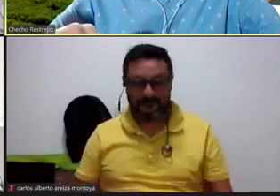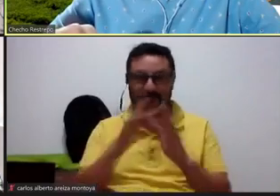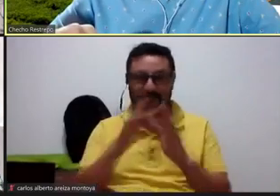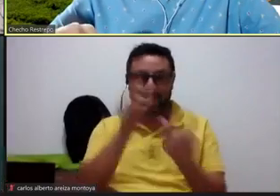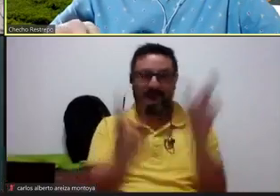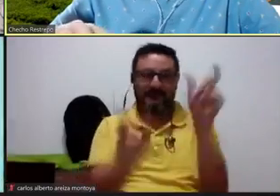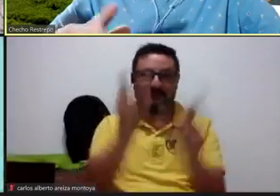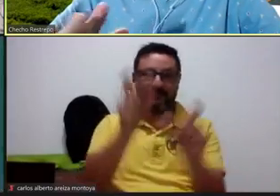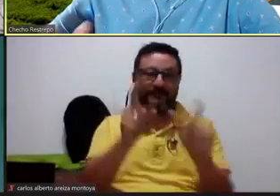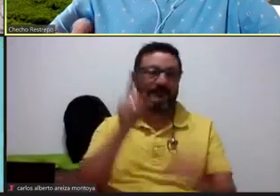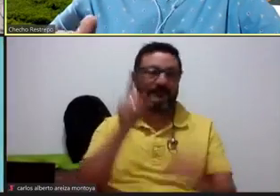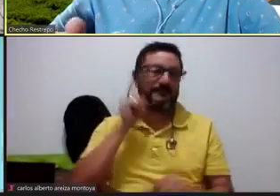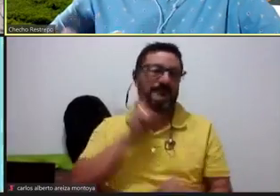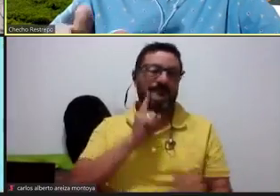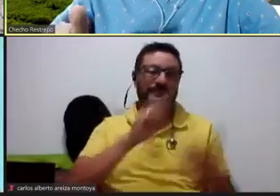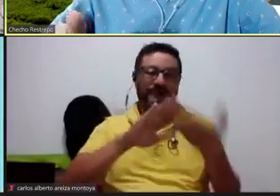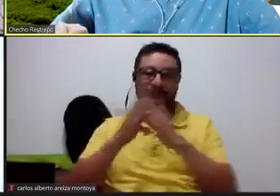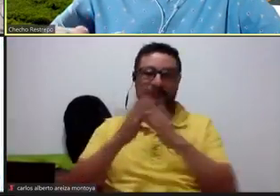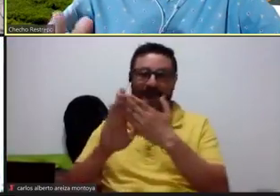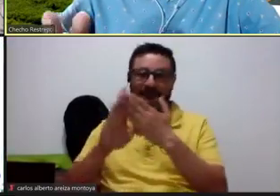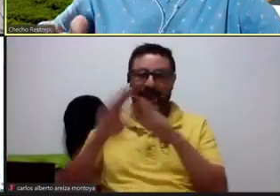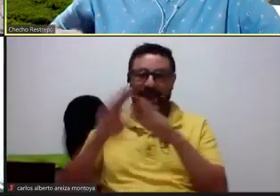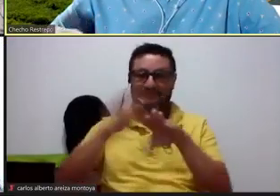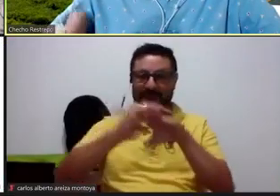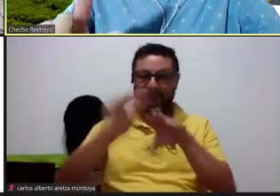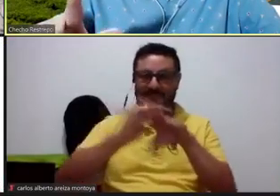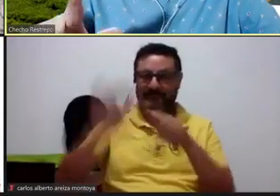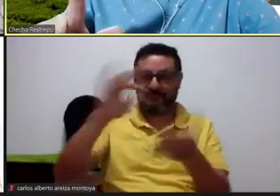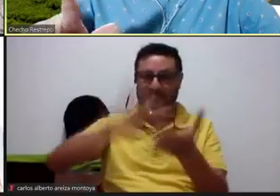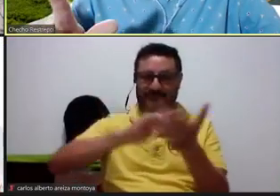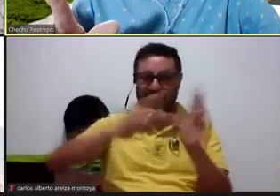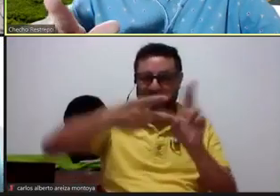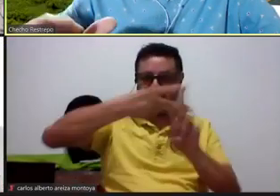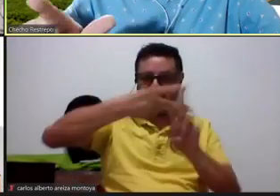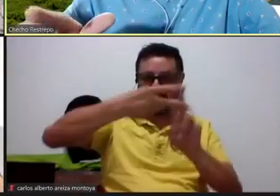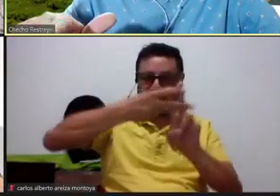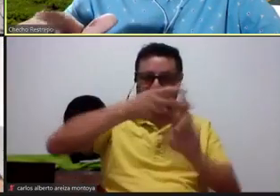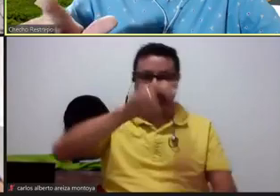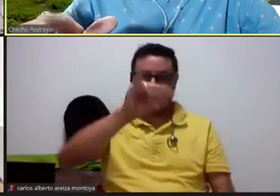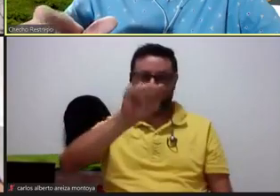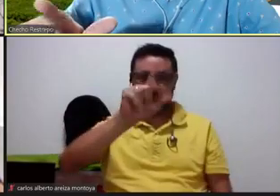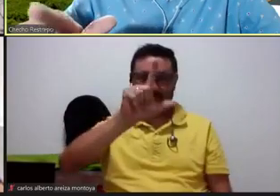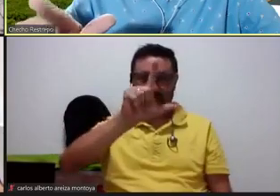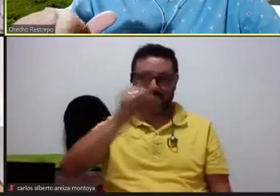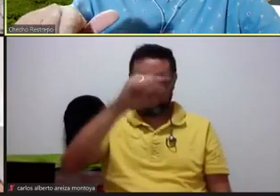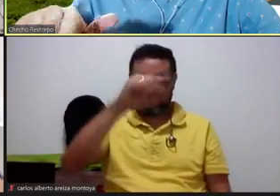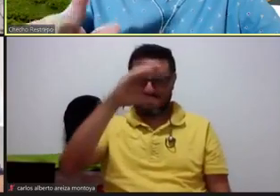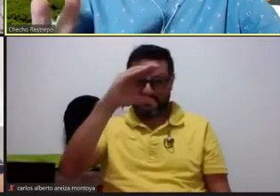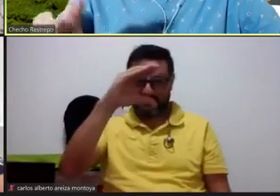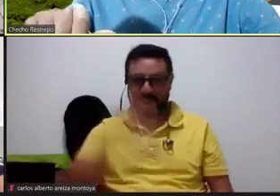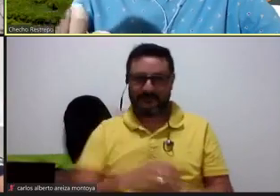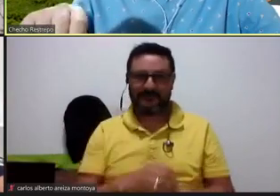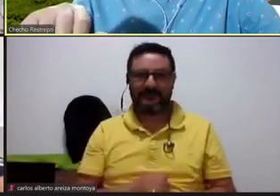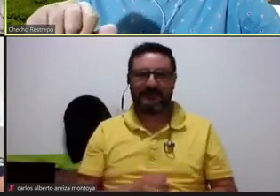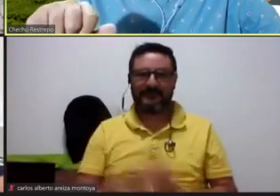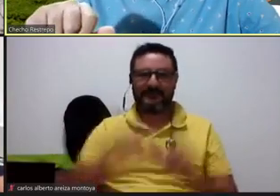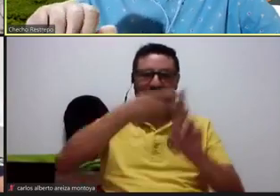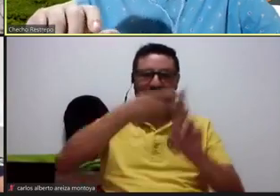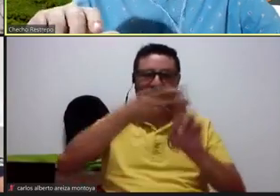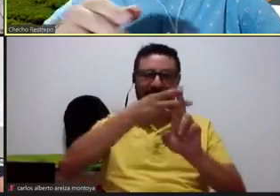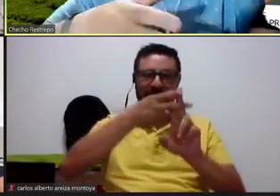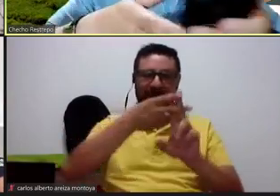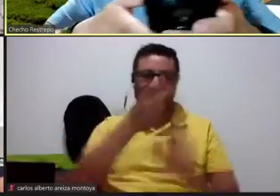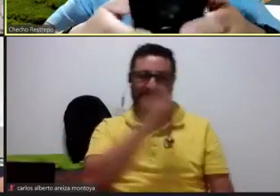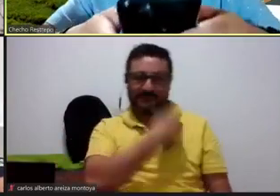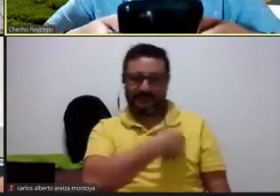sorda. Los invitamos a que nos sigan con la etiqueta ILSC, numeral ILSC, Paisa Deporte Live TV,